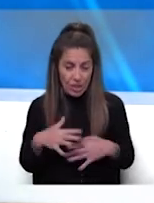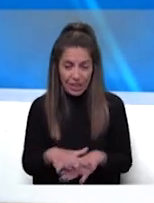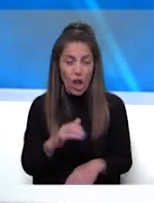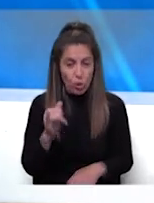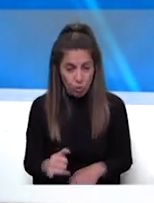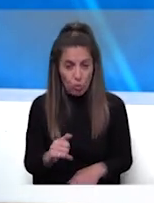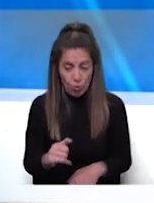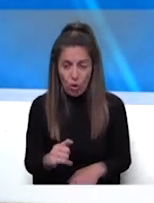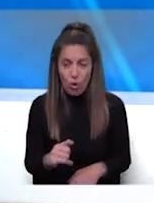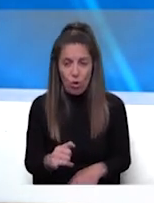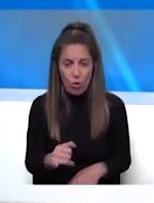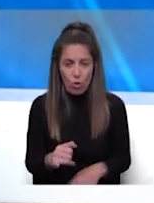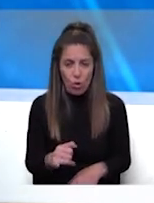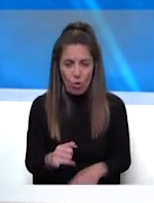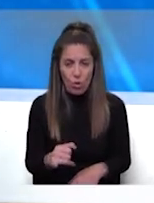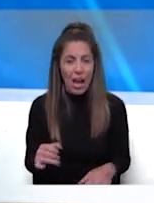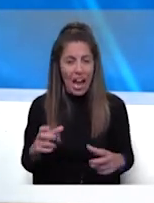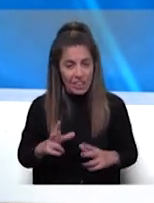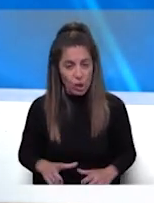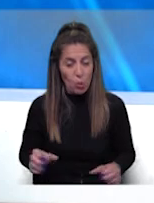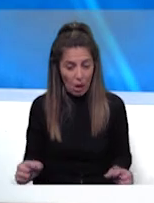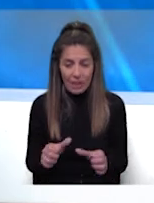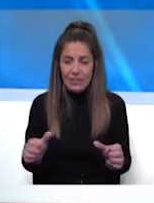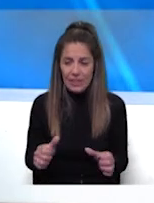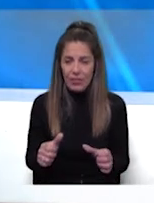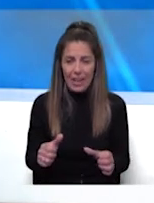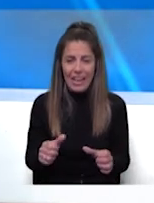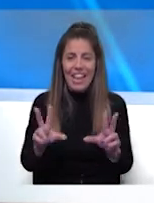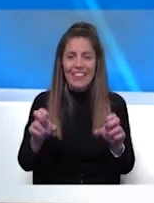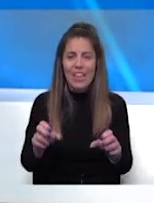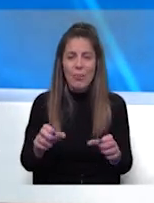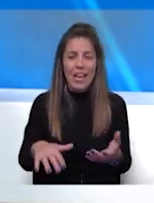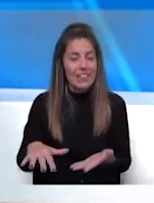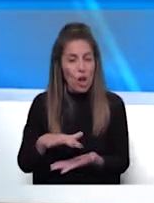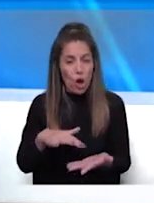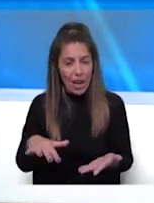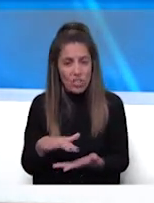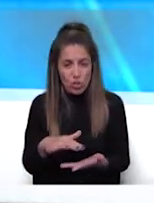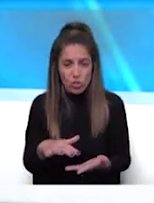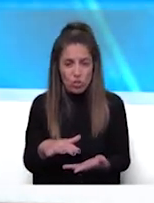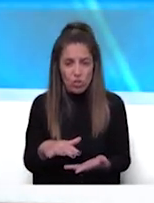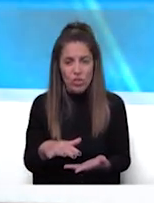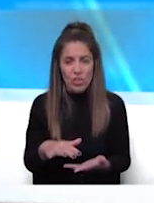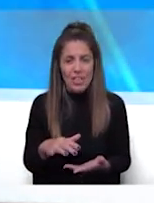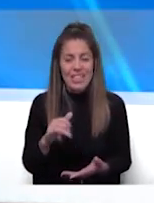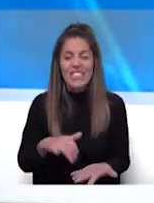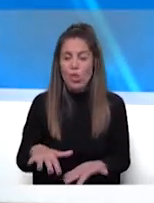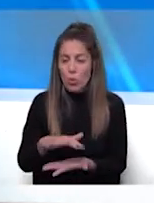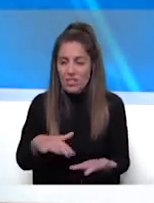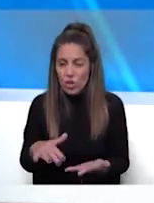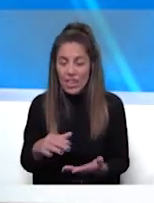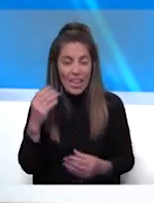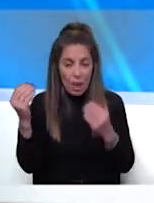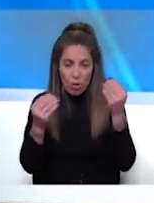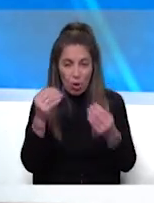tuvo una actitud muy proactiva, el tema de los casos. Es decir, bueno, situaciones que